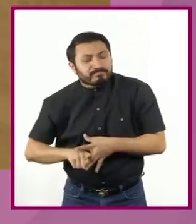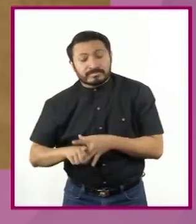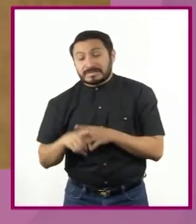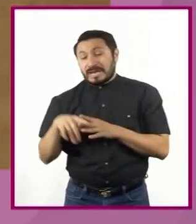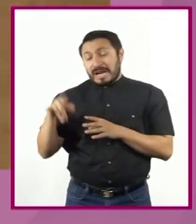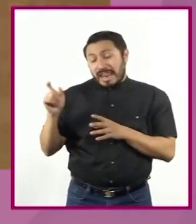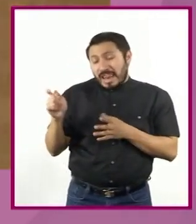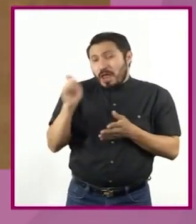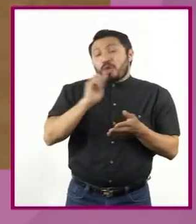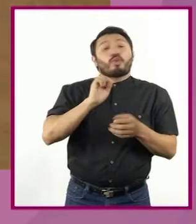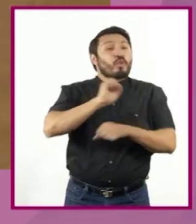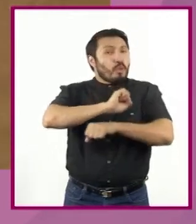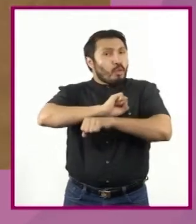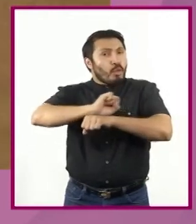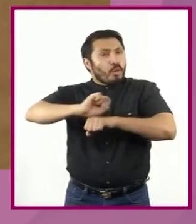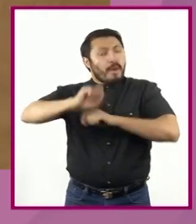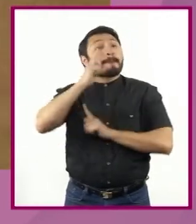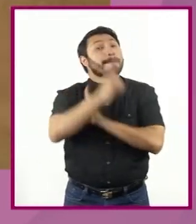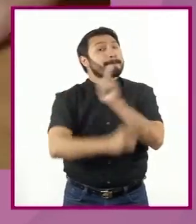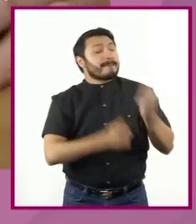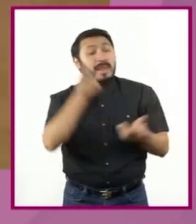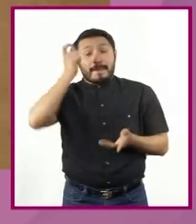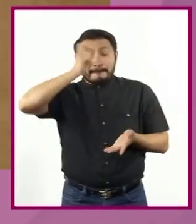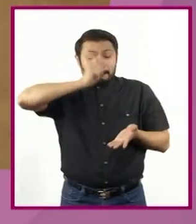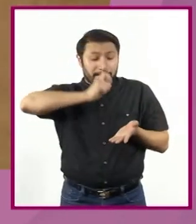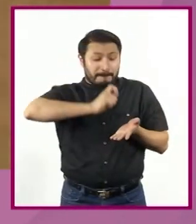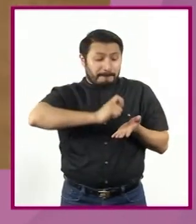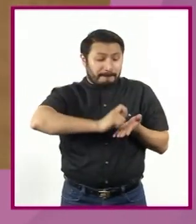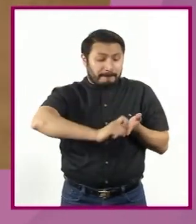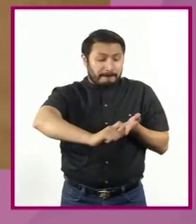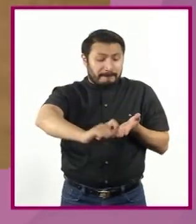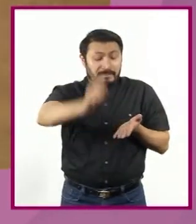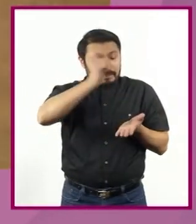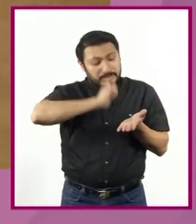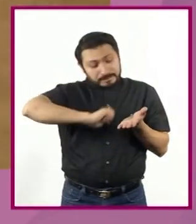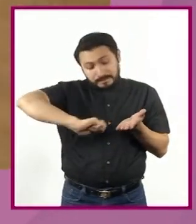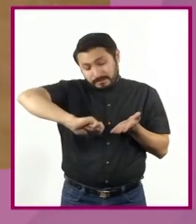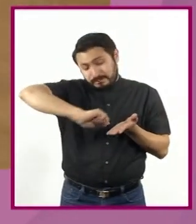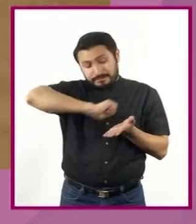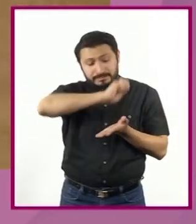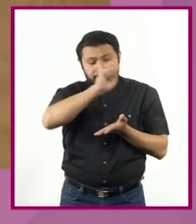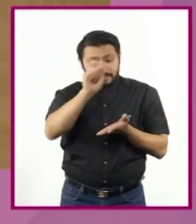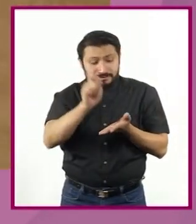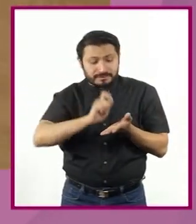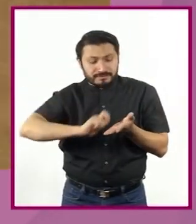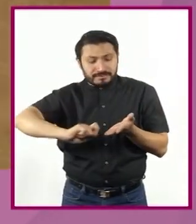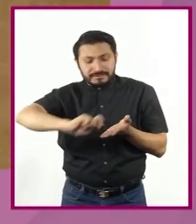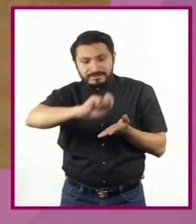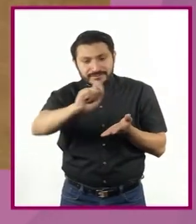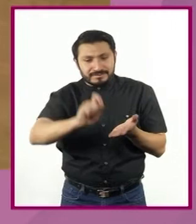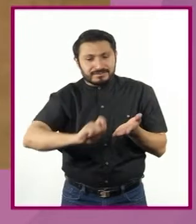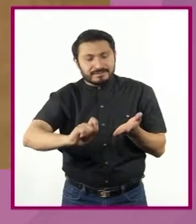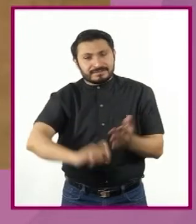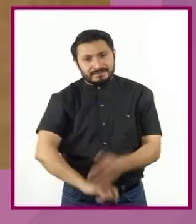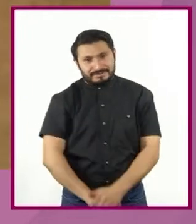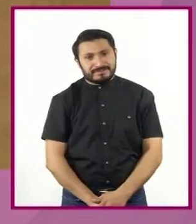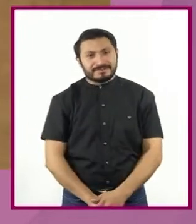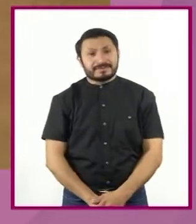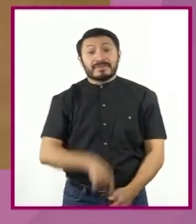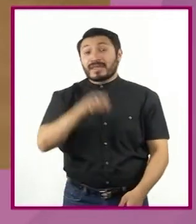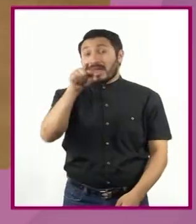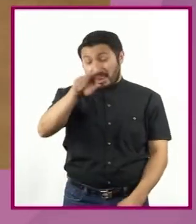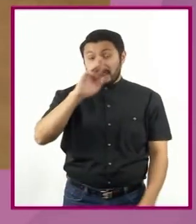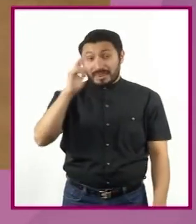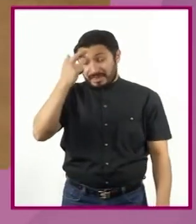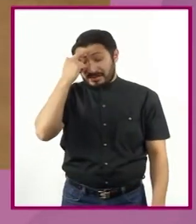pasar lentamente la punta por las líneas previamente trazadas.